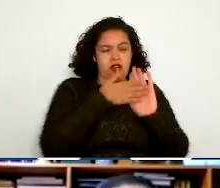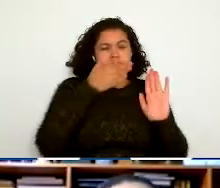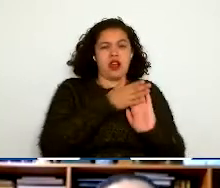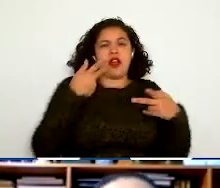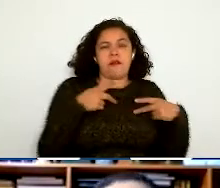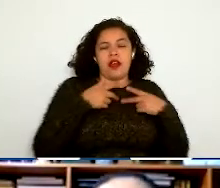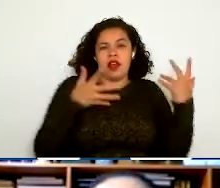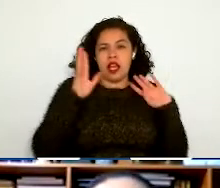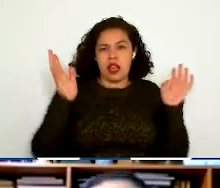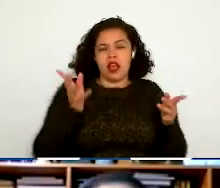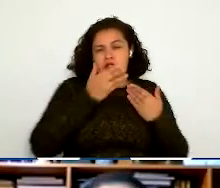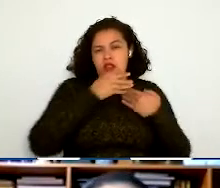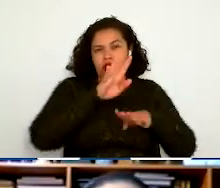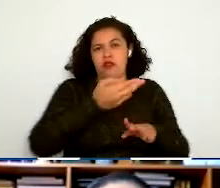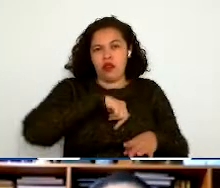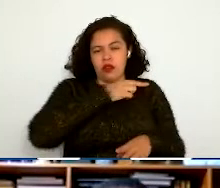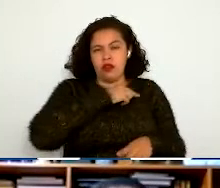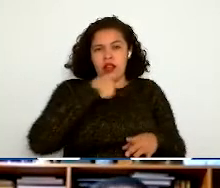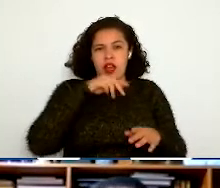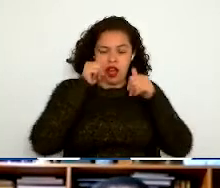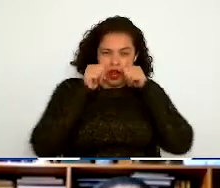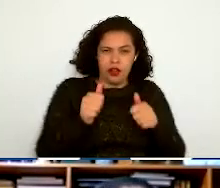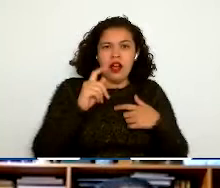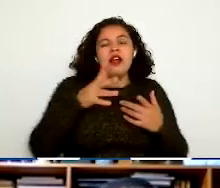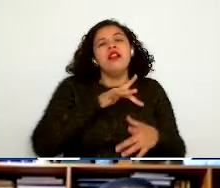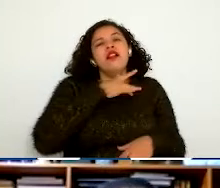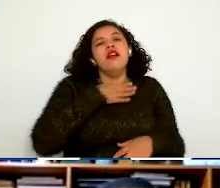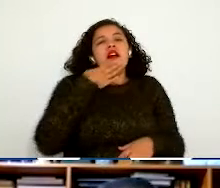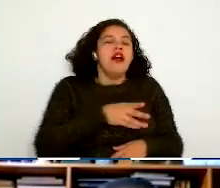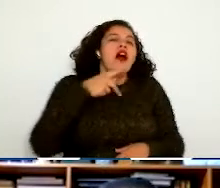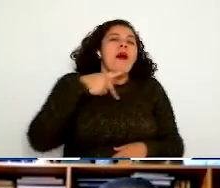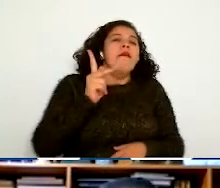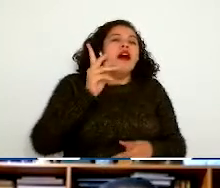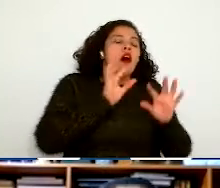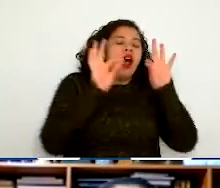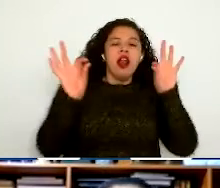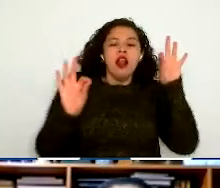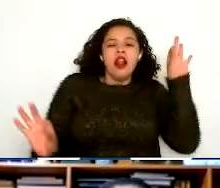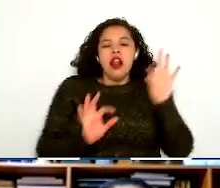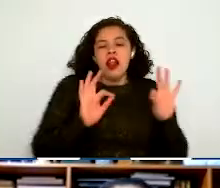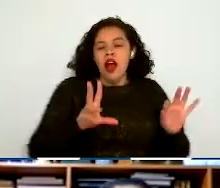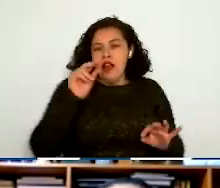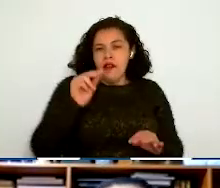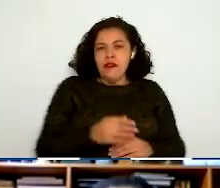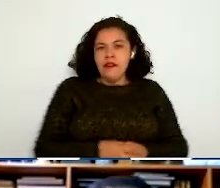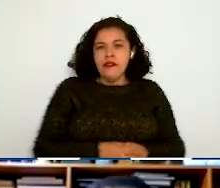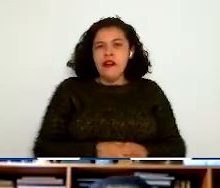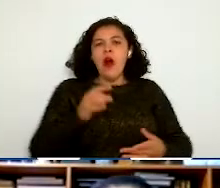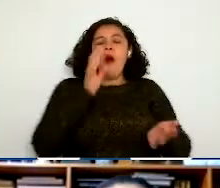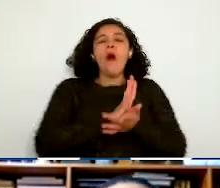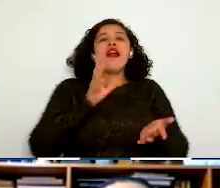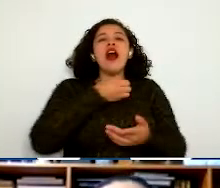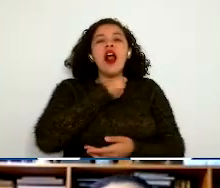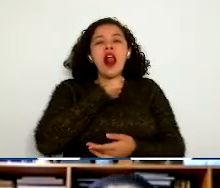sobre la atención que di. Es decir, esa satisfacción, pero no medible, sino narrada,